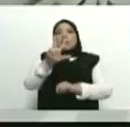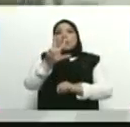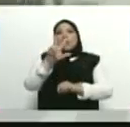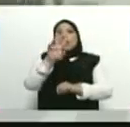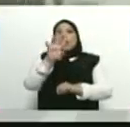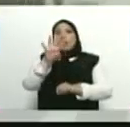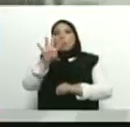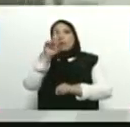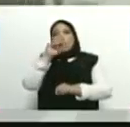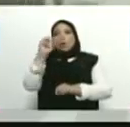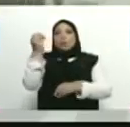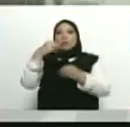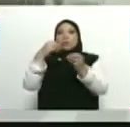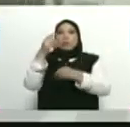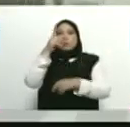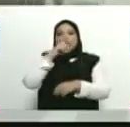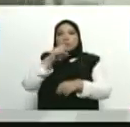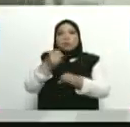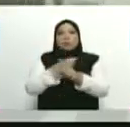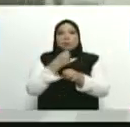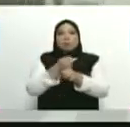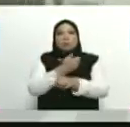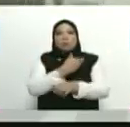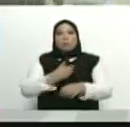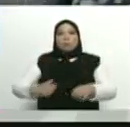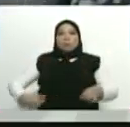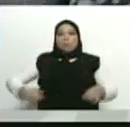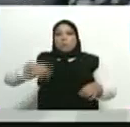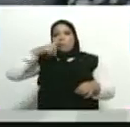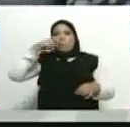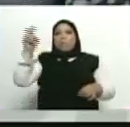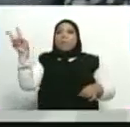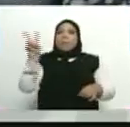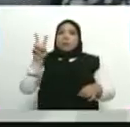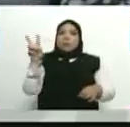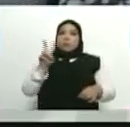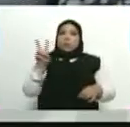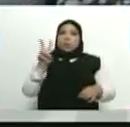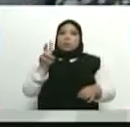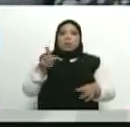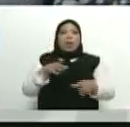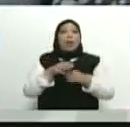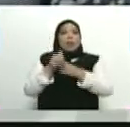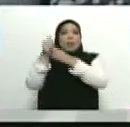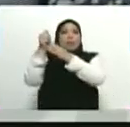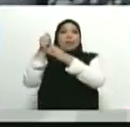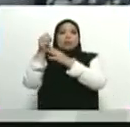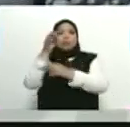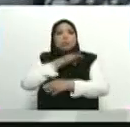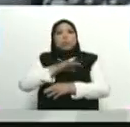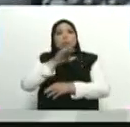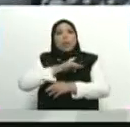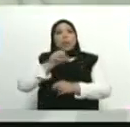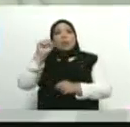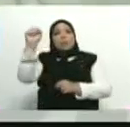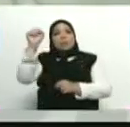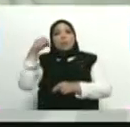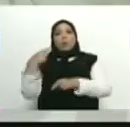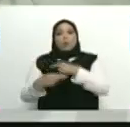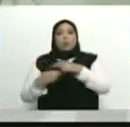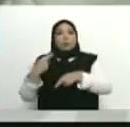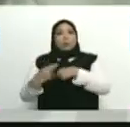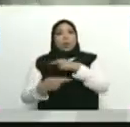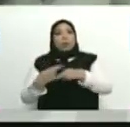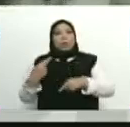3, 4 años más vivo. Y Jorge Rodríguez llega presidente de la República de este país. Era un gran líder socialista, un gran líder